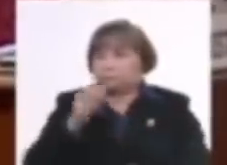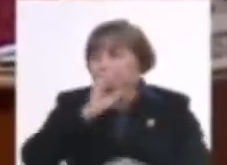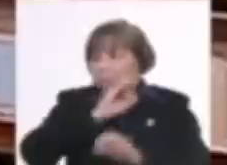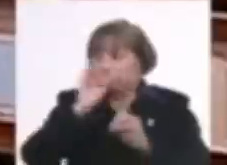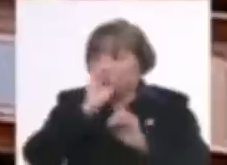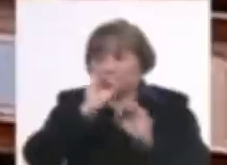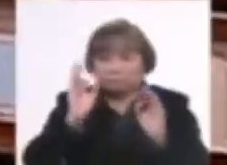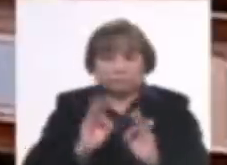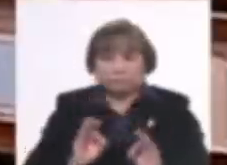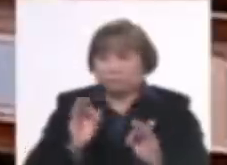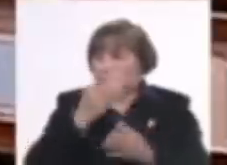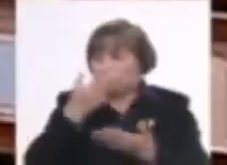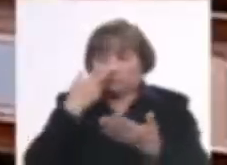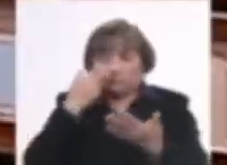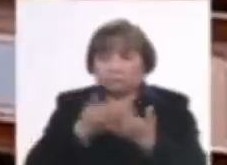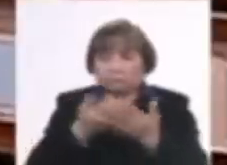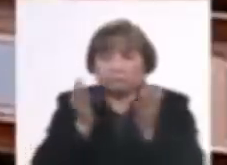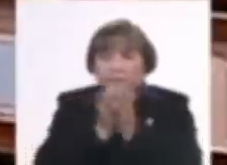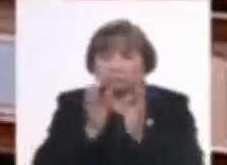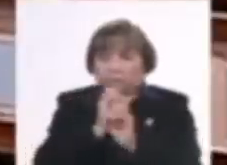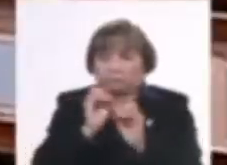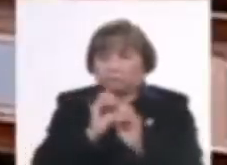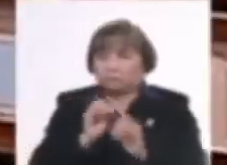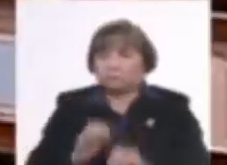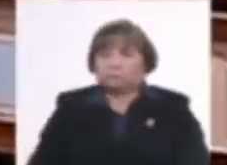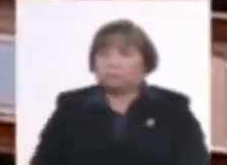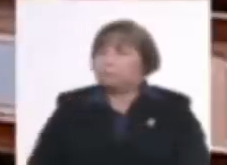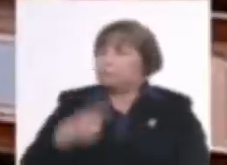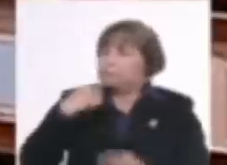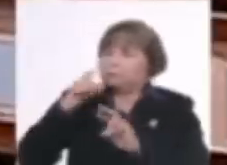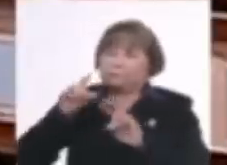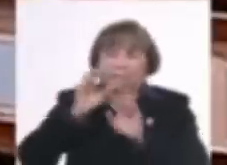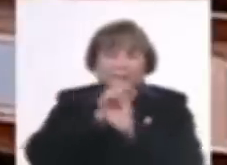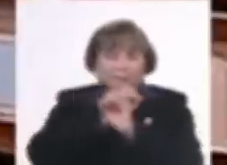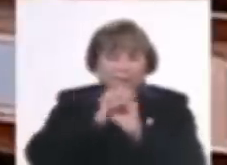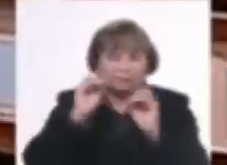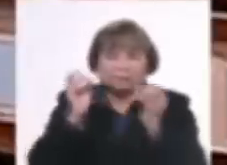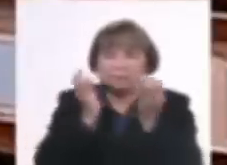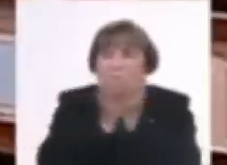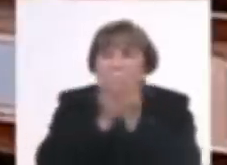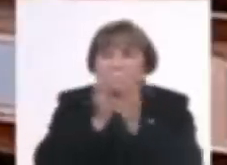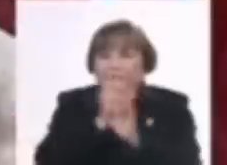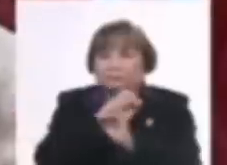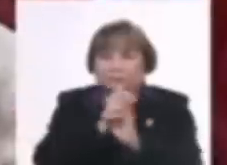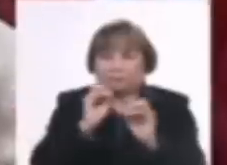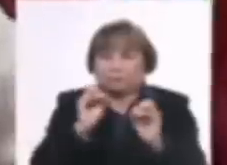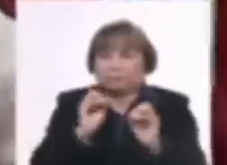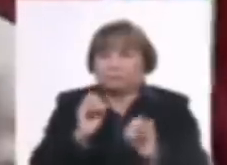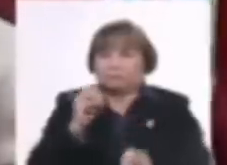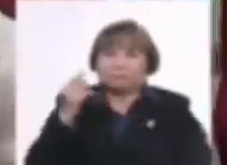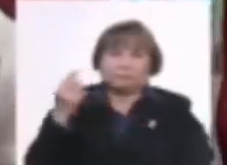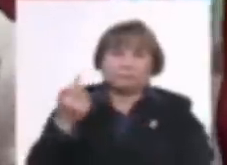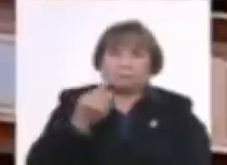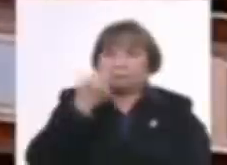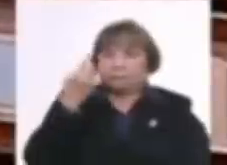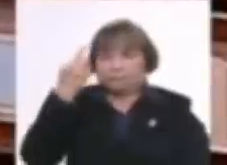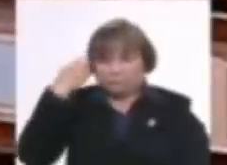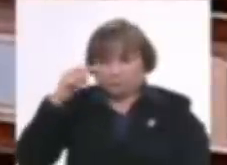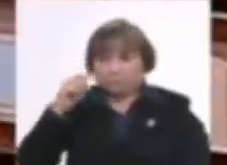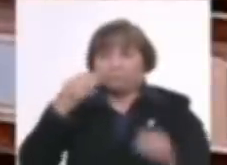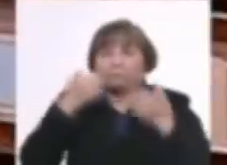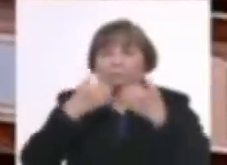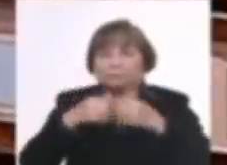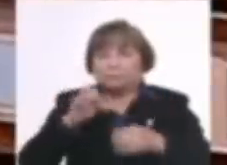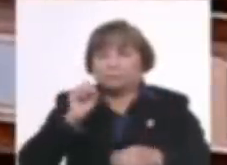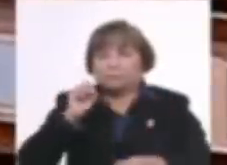para nada que tenga que ver con educación. Nada que tenga, o sea, que ver con educación. Solamente yo... usted trabaja para la